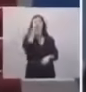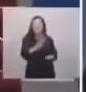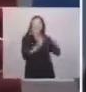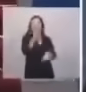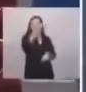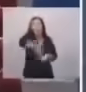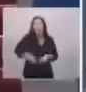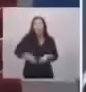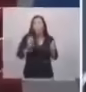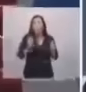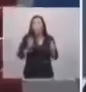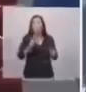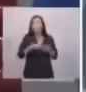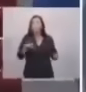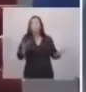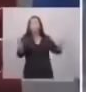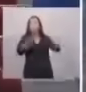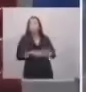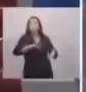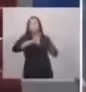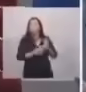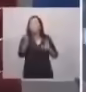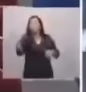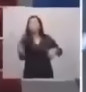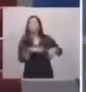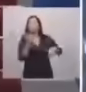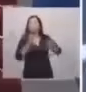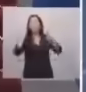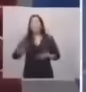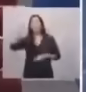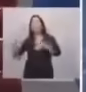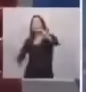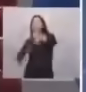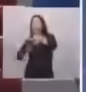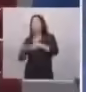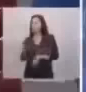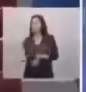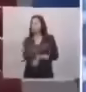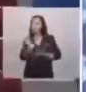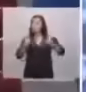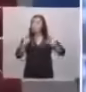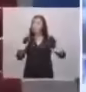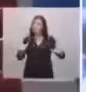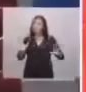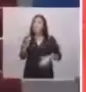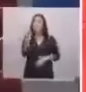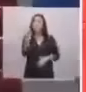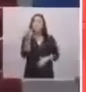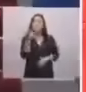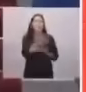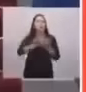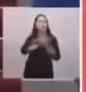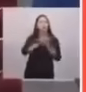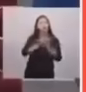un gobierno que le está enmendando la plan a mi ley cuidado con esto eh si le creemos a mi ley si le creemos porque me hizo referencia le